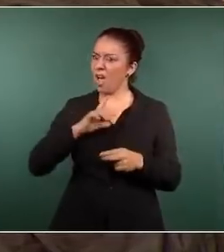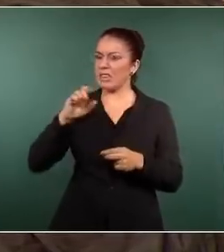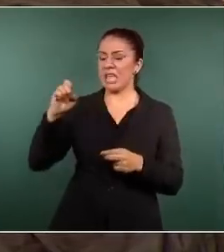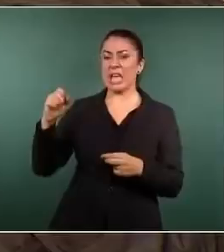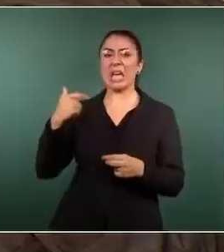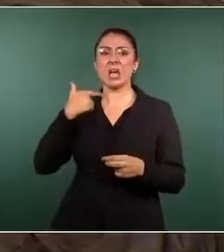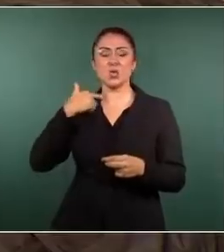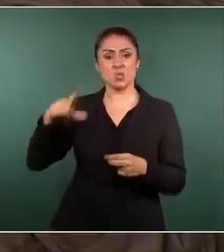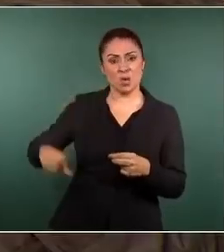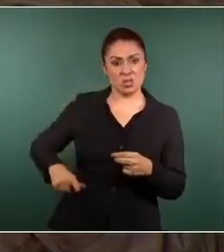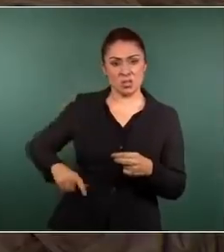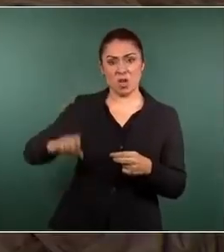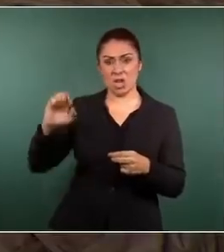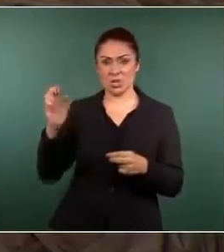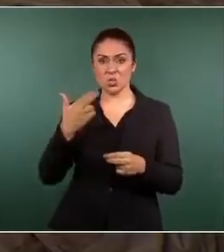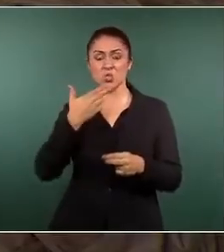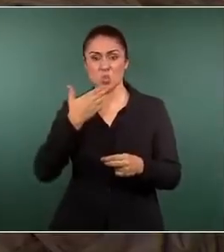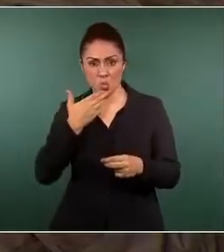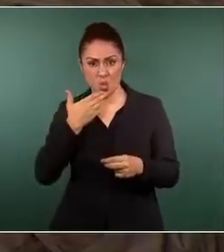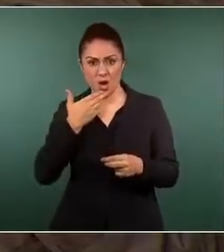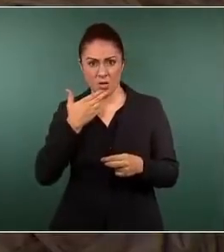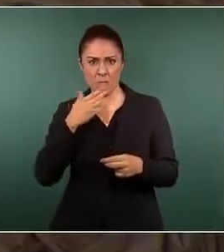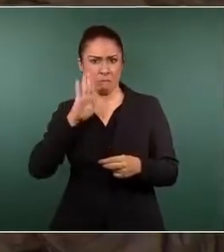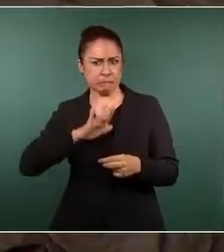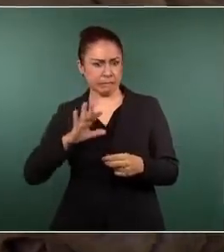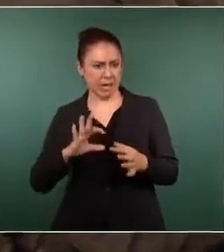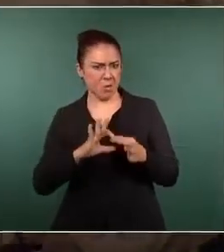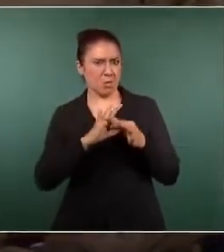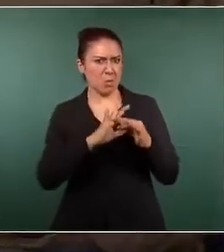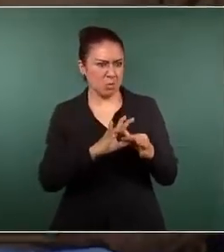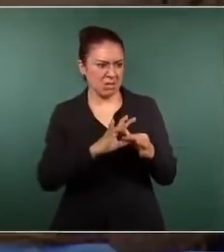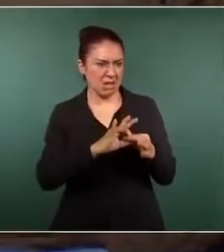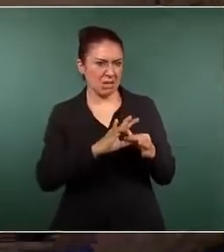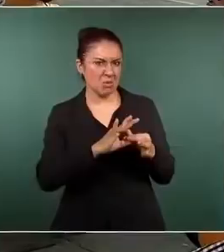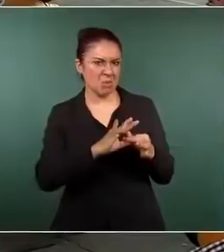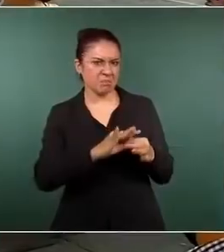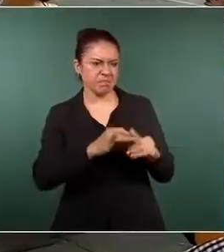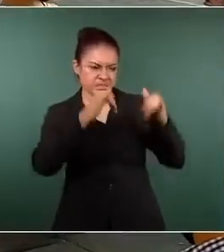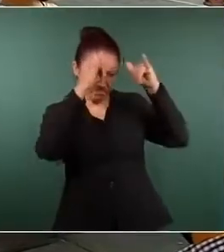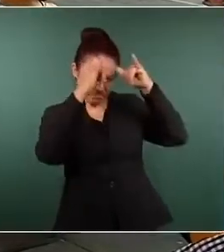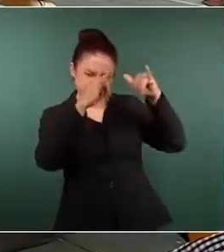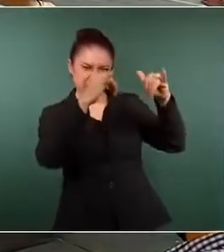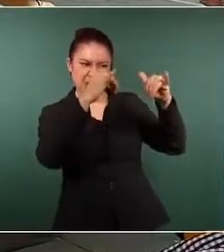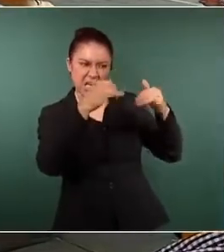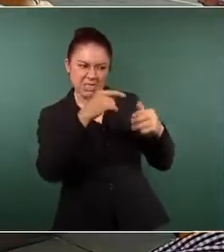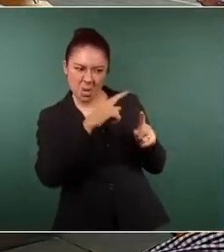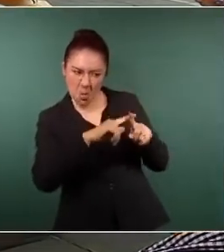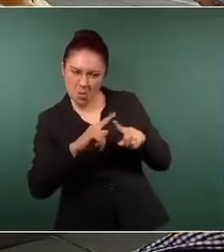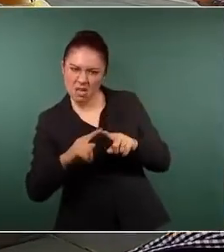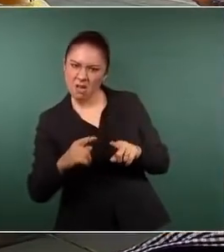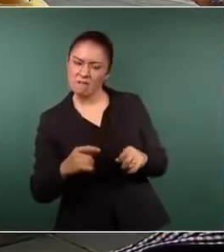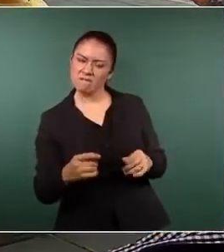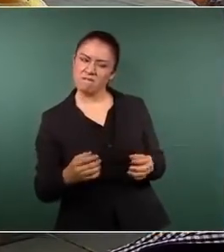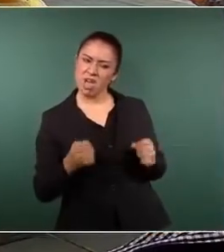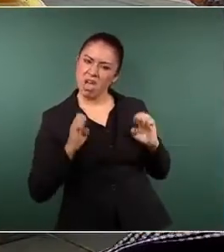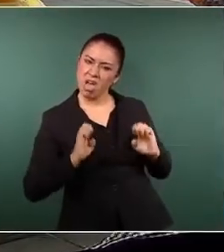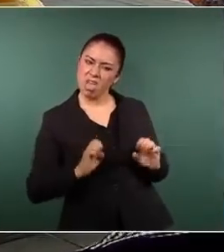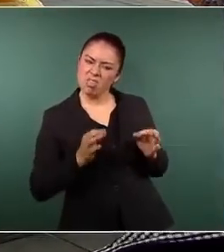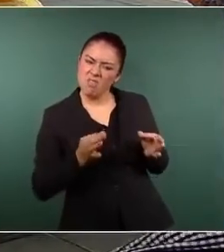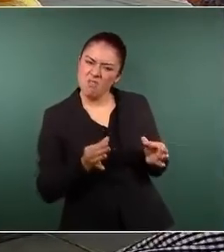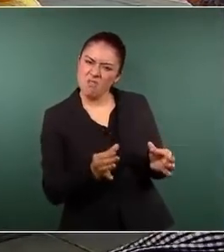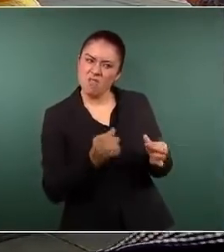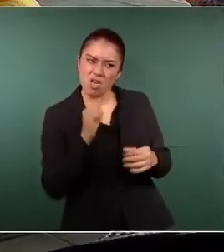presuntamente están vinculados en la compra de ganado fino presidente no tengo información